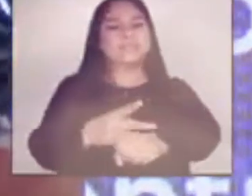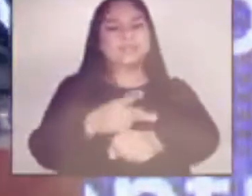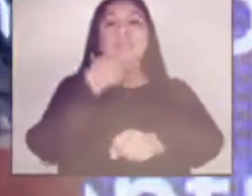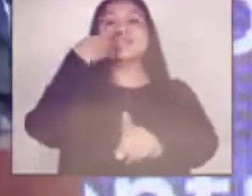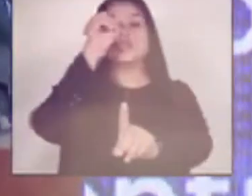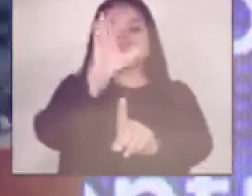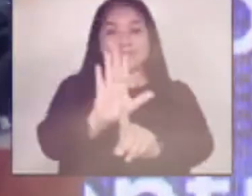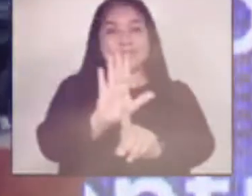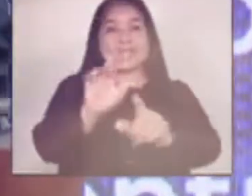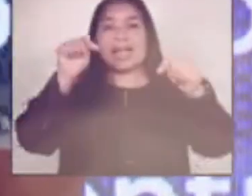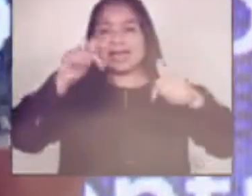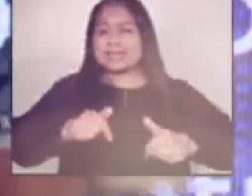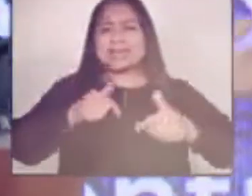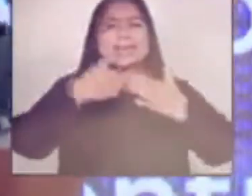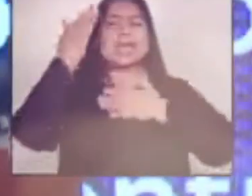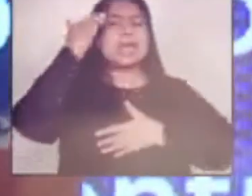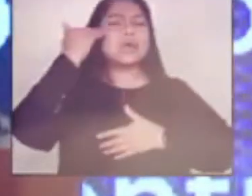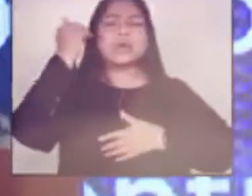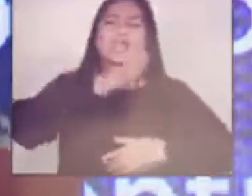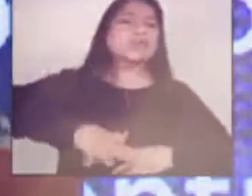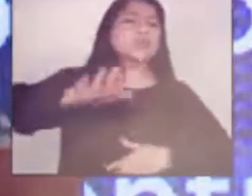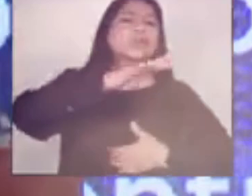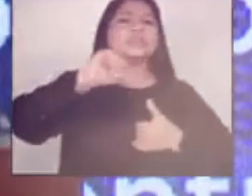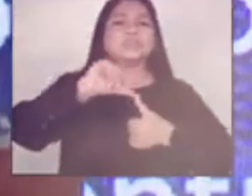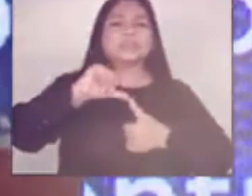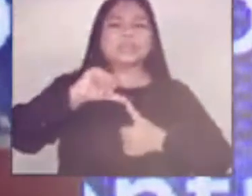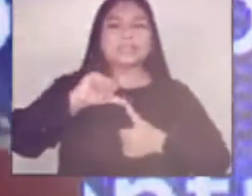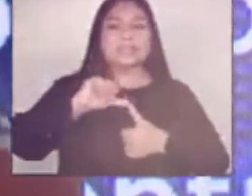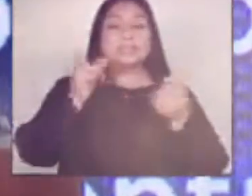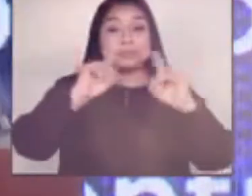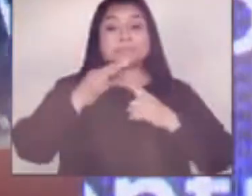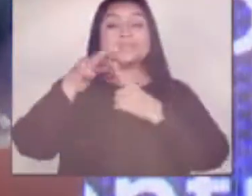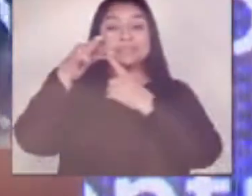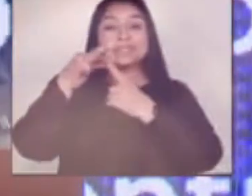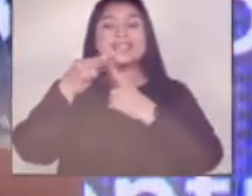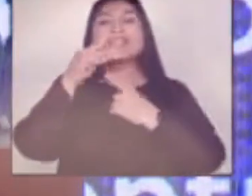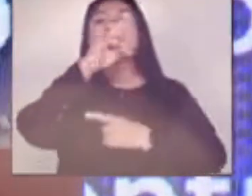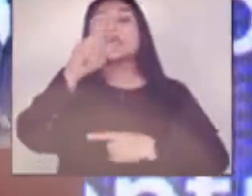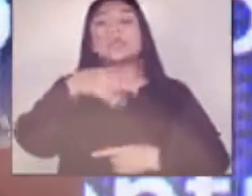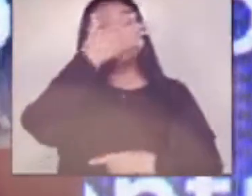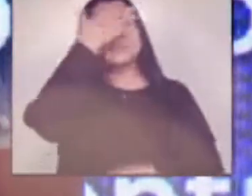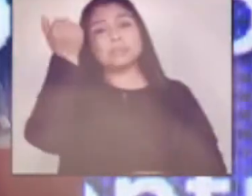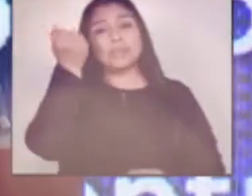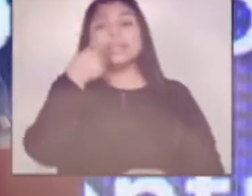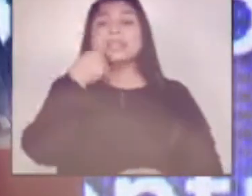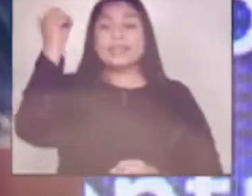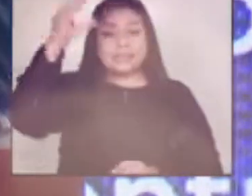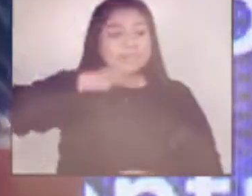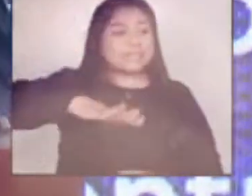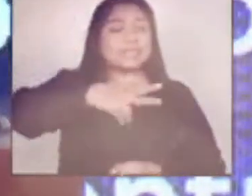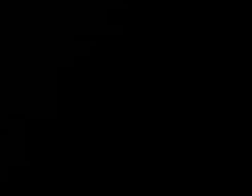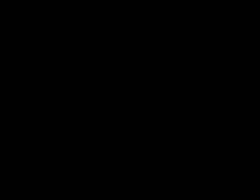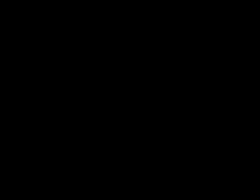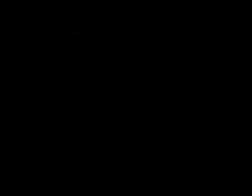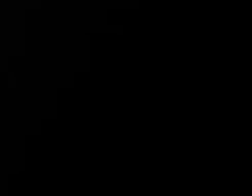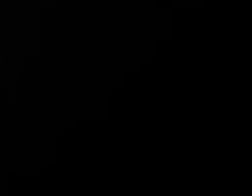bendiga aquí en Corea y en toda la región centroamericana, pero especialmente que nunca se olvide de bendecir a Guatemala. Muchas